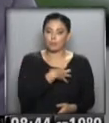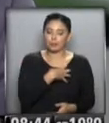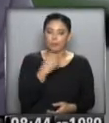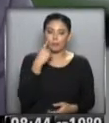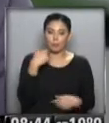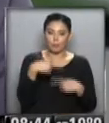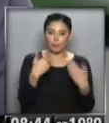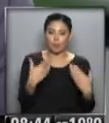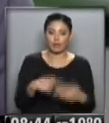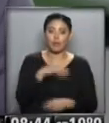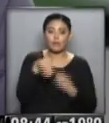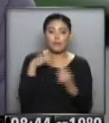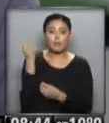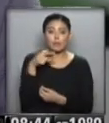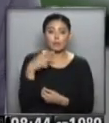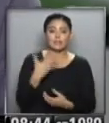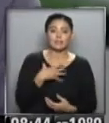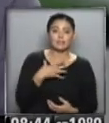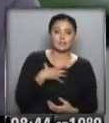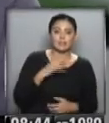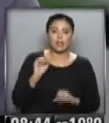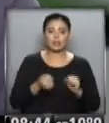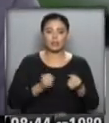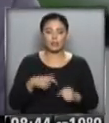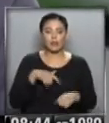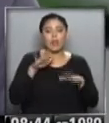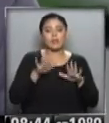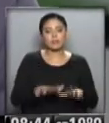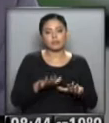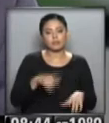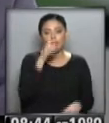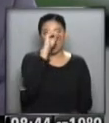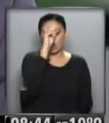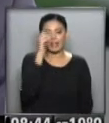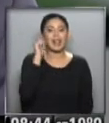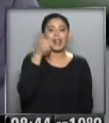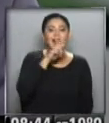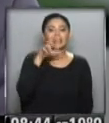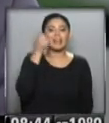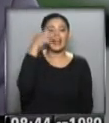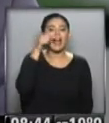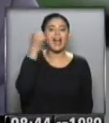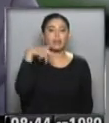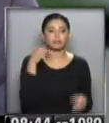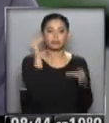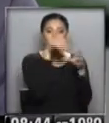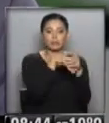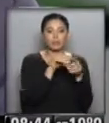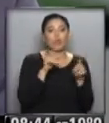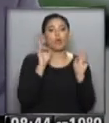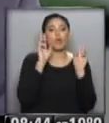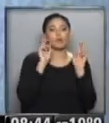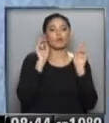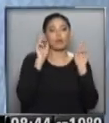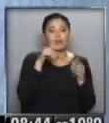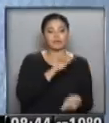familia entre la esperanza y la desesperación es aguardar en el hospital garraham una noticia esa que podría salvarle la